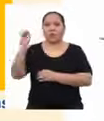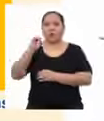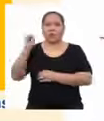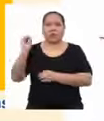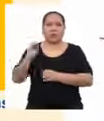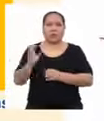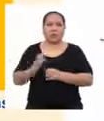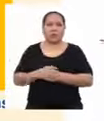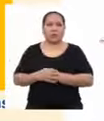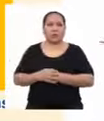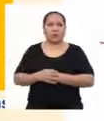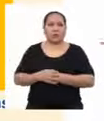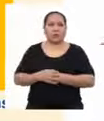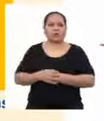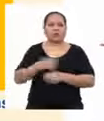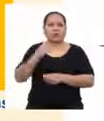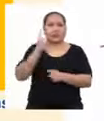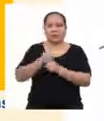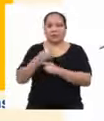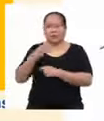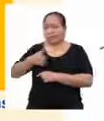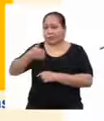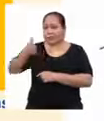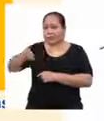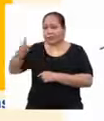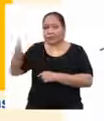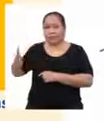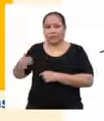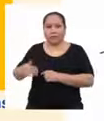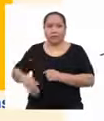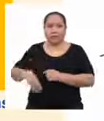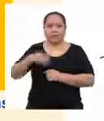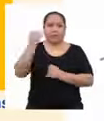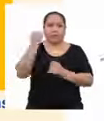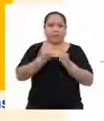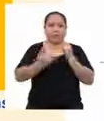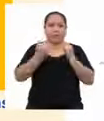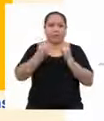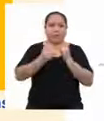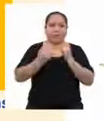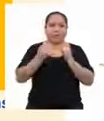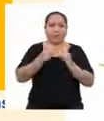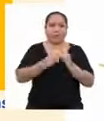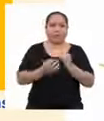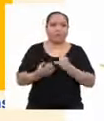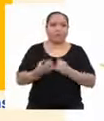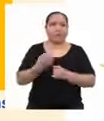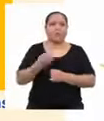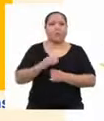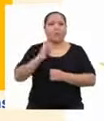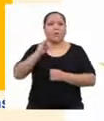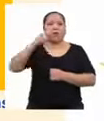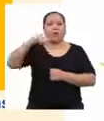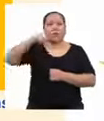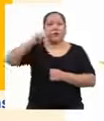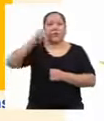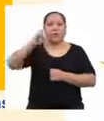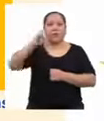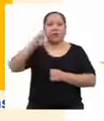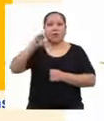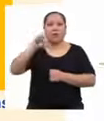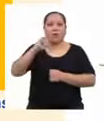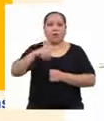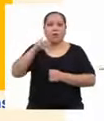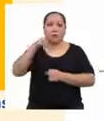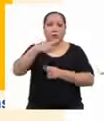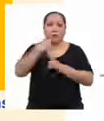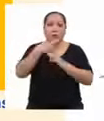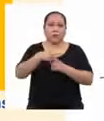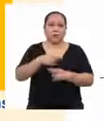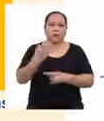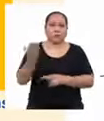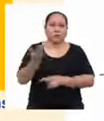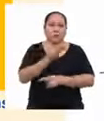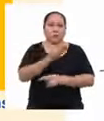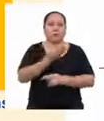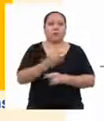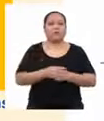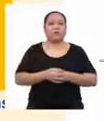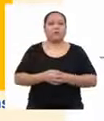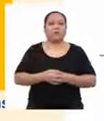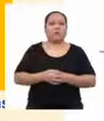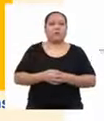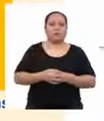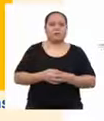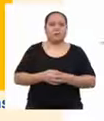15%. Así sucesivamente hasta el último intervalo de clase, que nos va a dar este resultado que vemos en